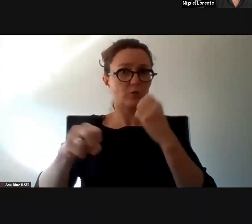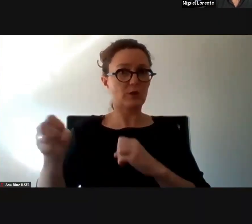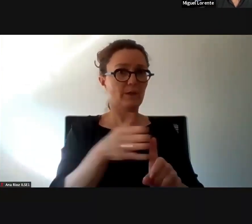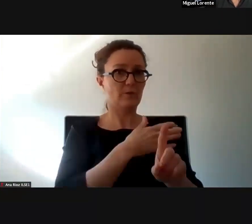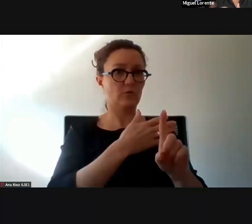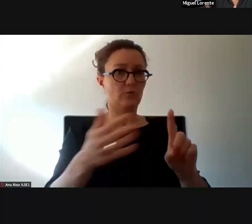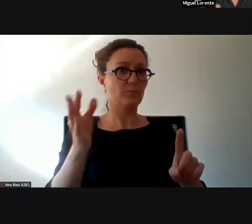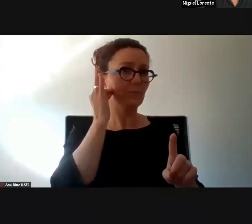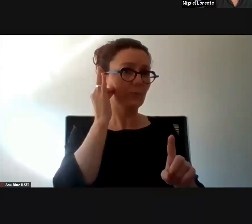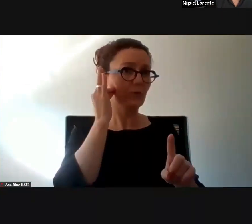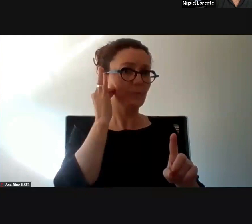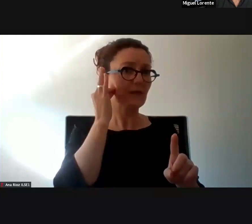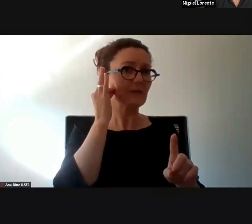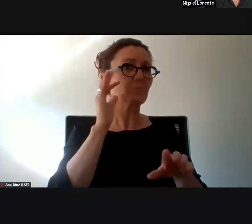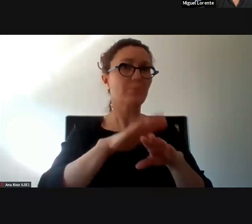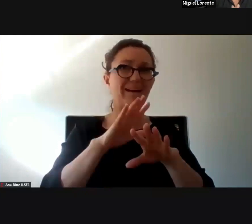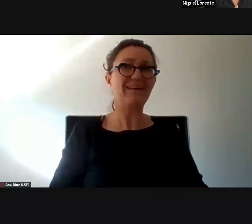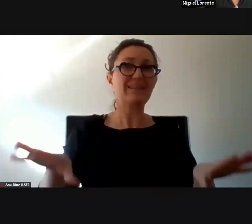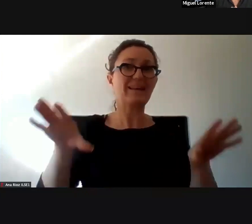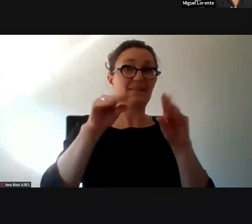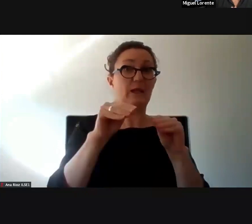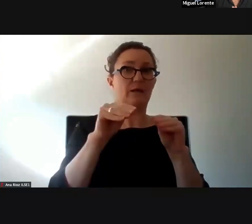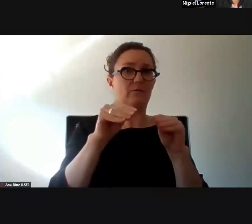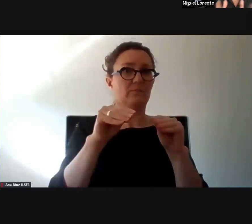propia violencia. Y para tratar de